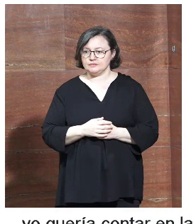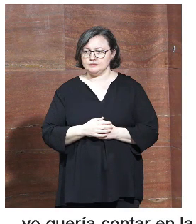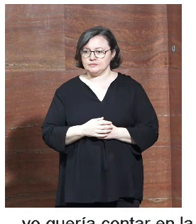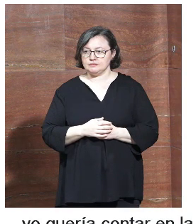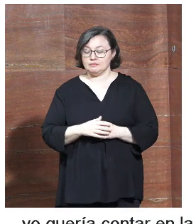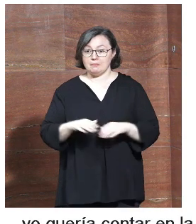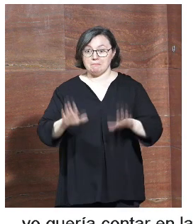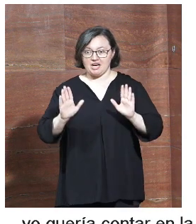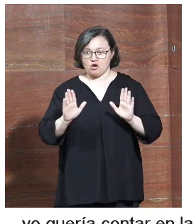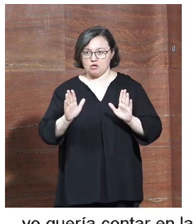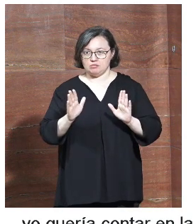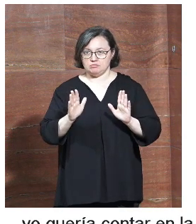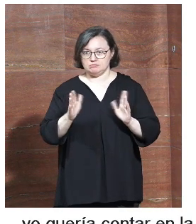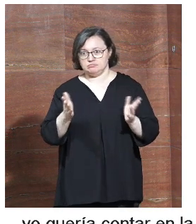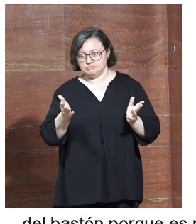Pero claro,